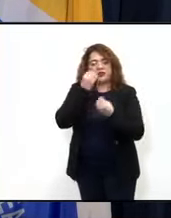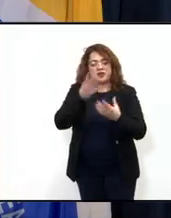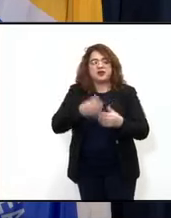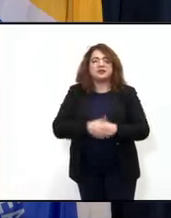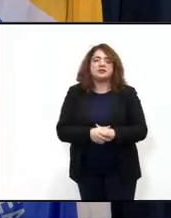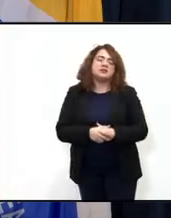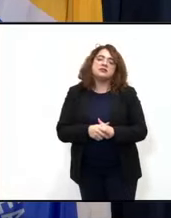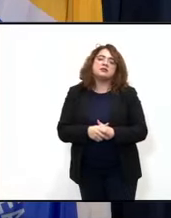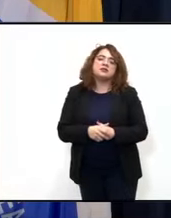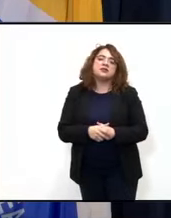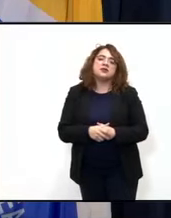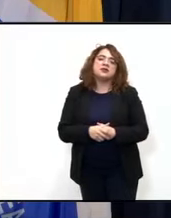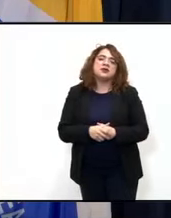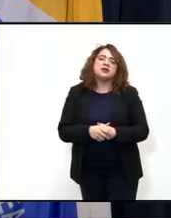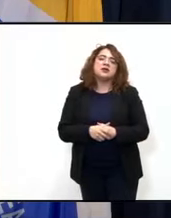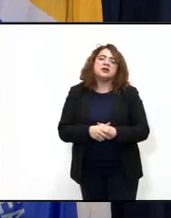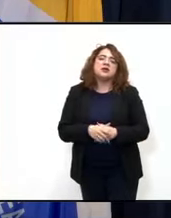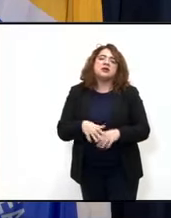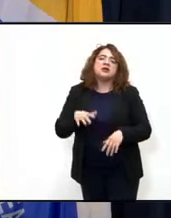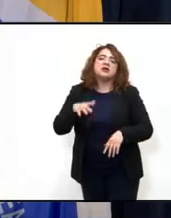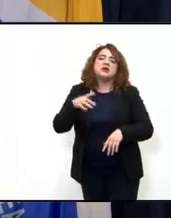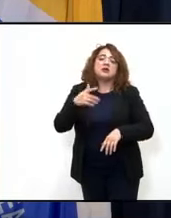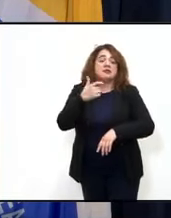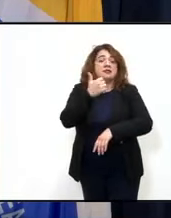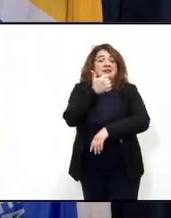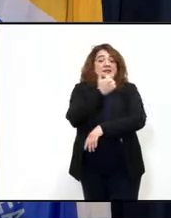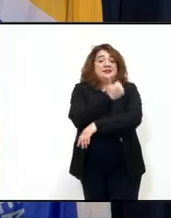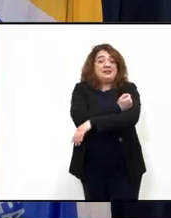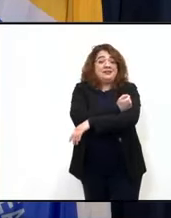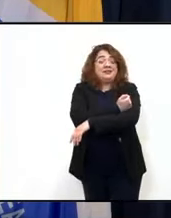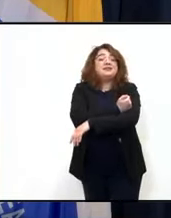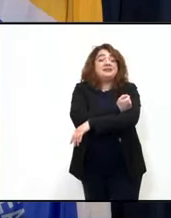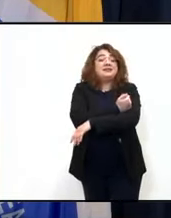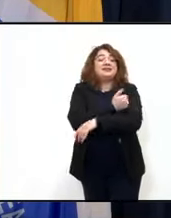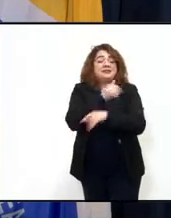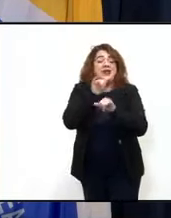Es la página de datos de la vacuna, como mencioné, también la vamos